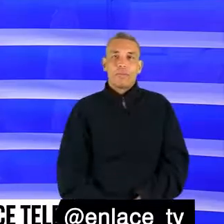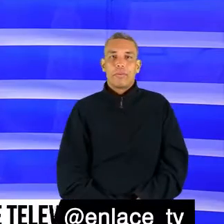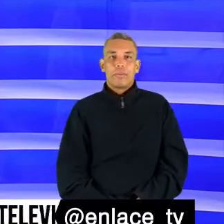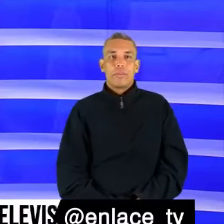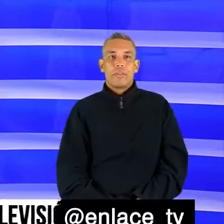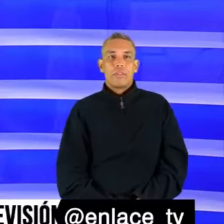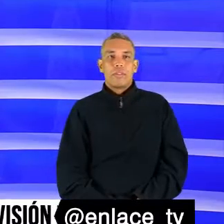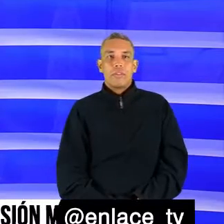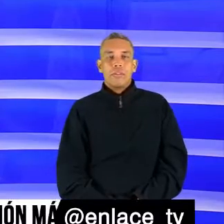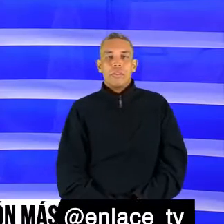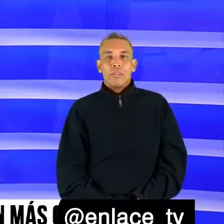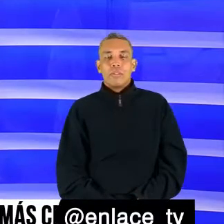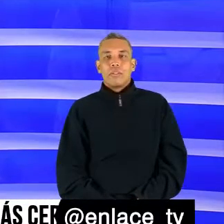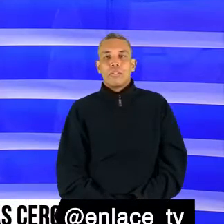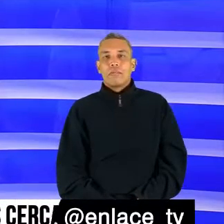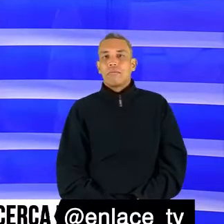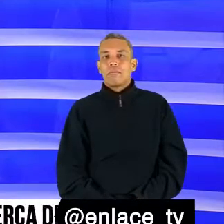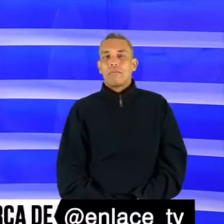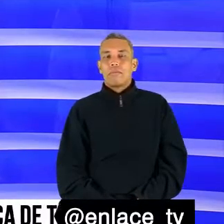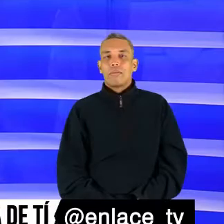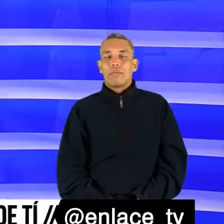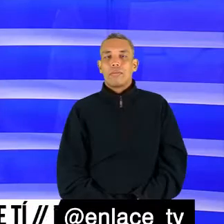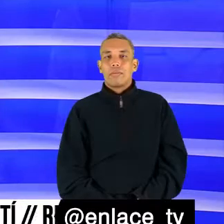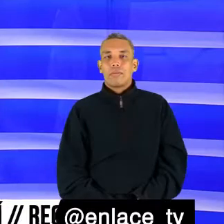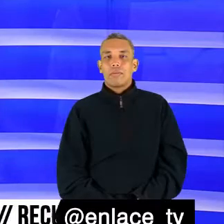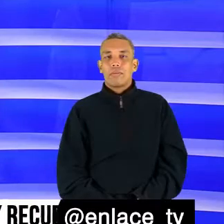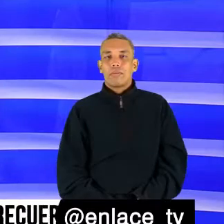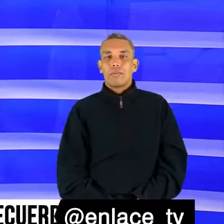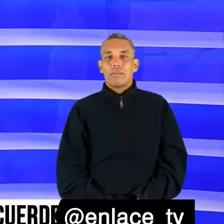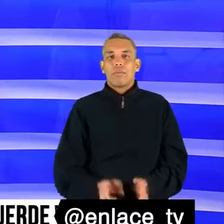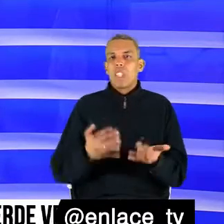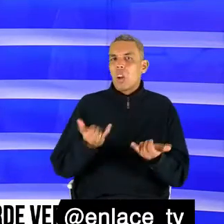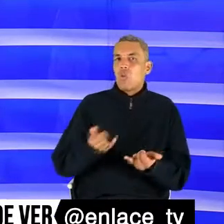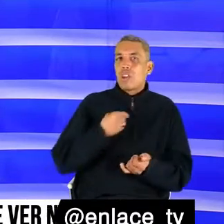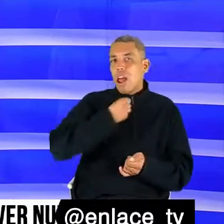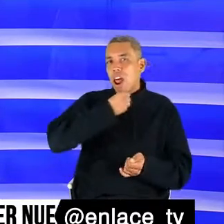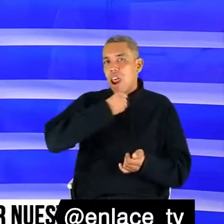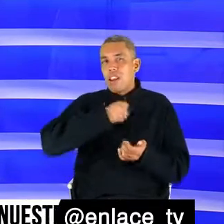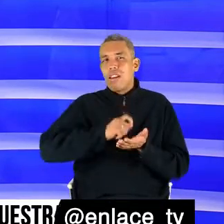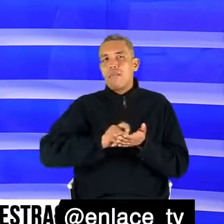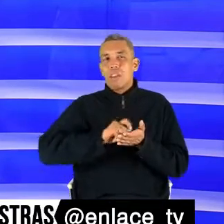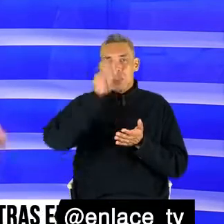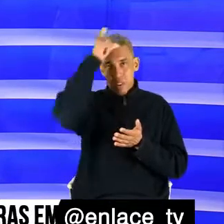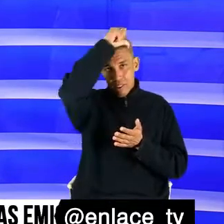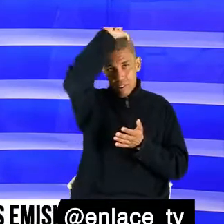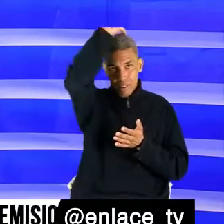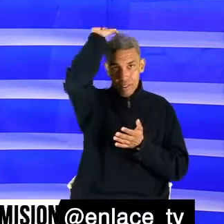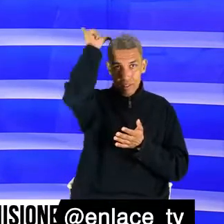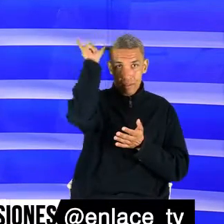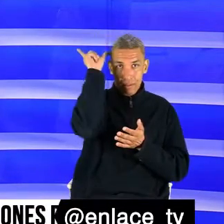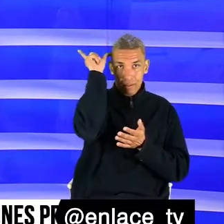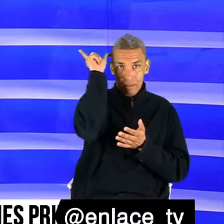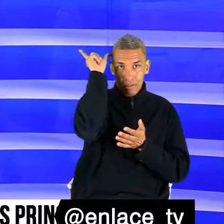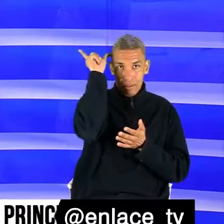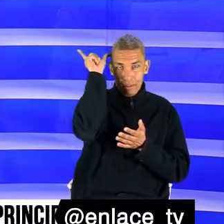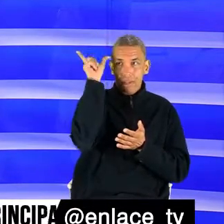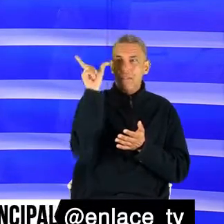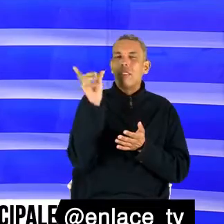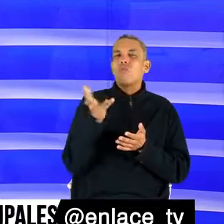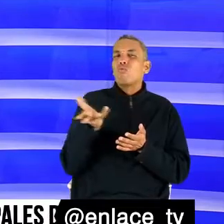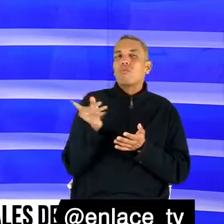esta hora saludamos a nuestra periodista Luz Mary Jaraba, quien nos tiene información acerca de uno de los eventos más esperados por los